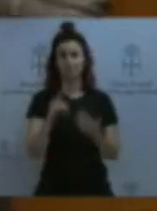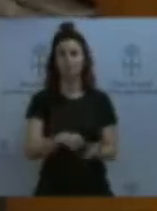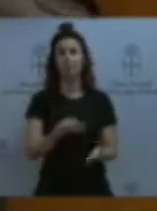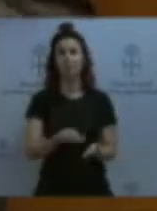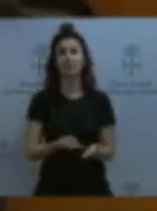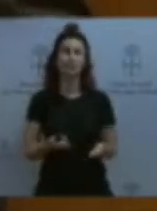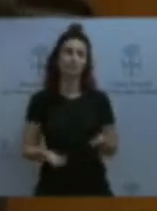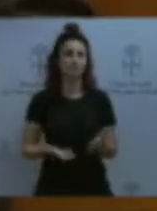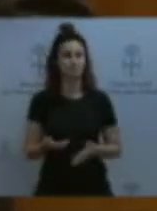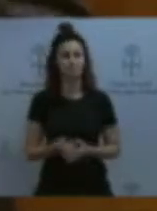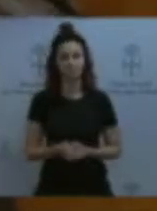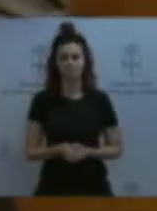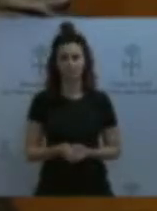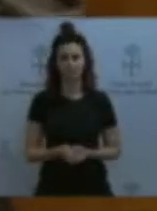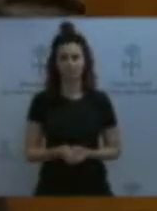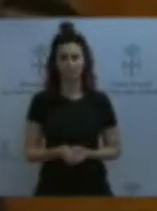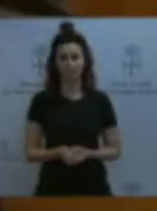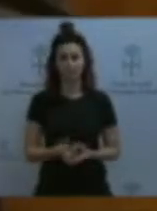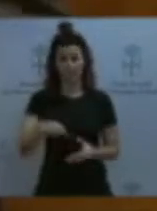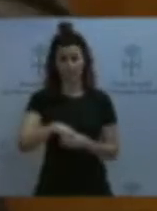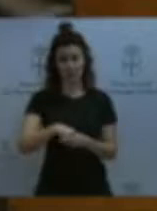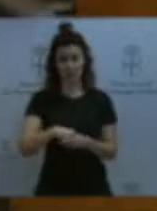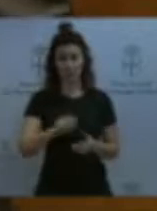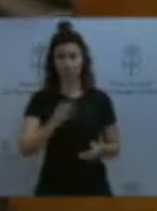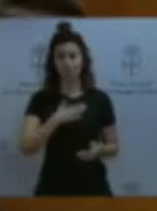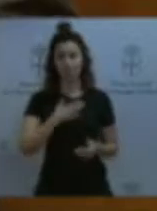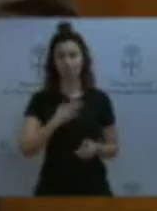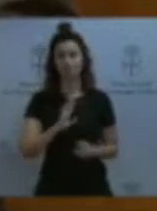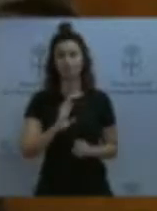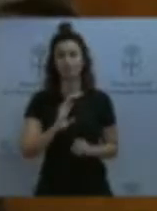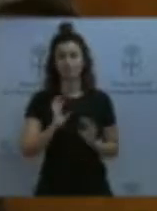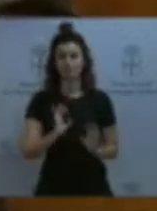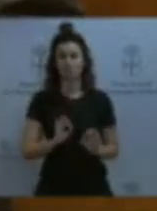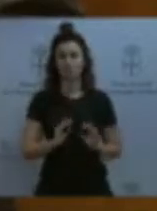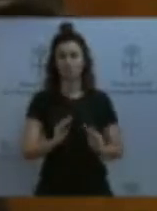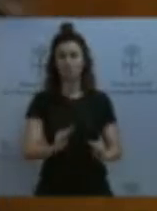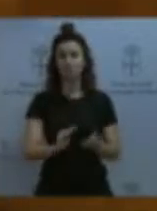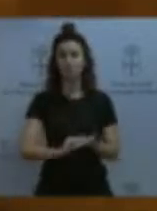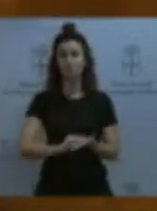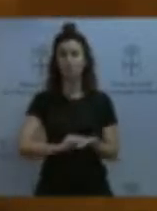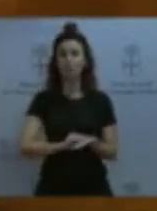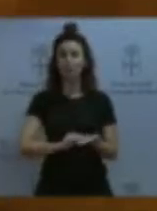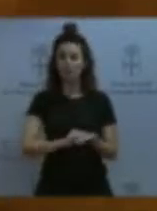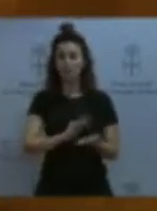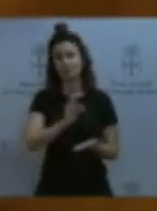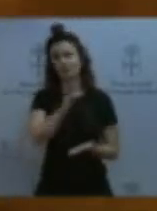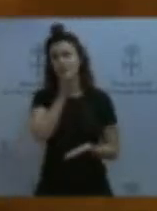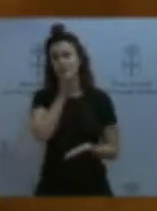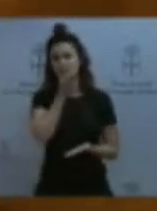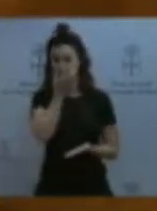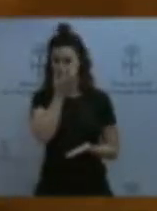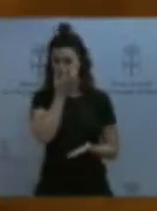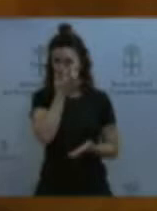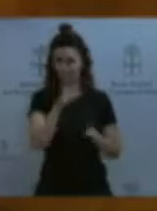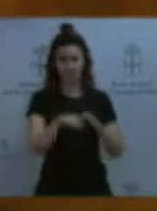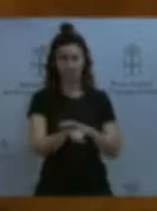resuelve Patrimonio del Principado porque bueno, es una cuestión que están resolviendo, gestión de manial, porque allí hay un titular de